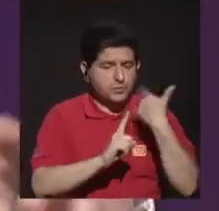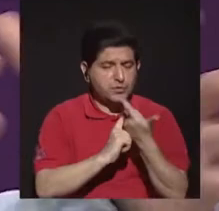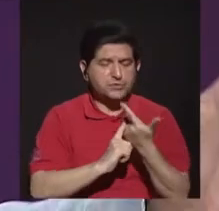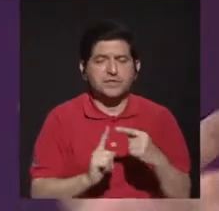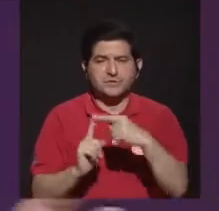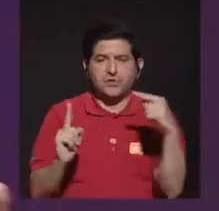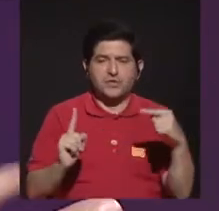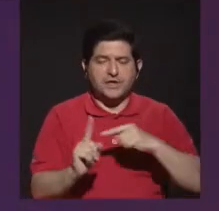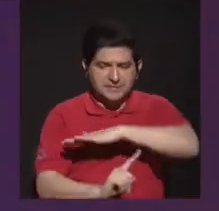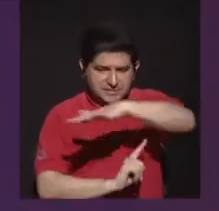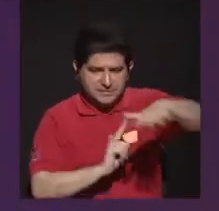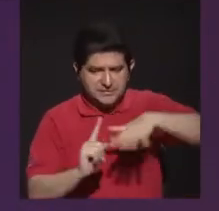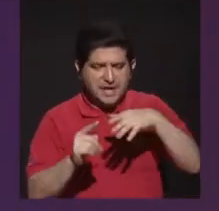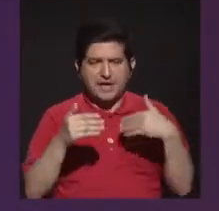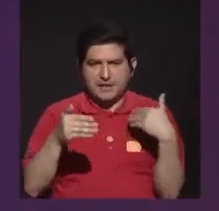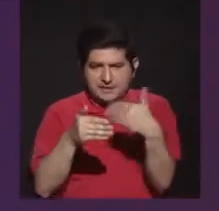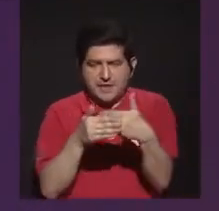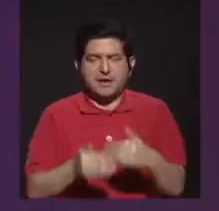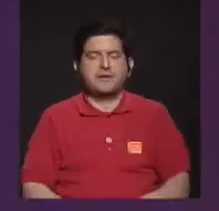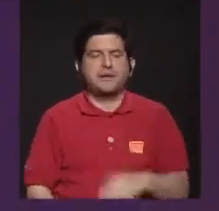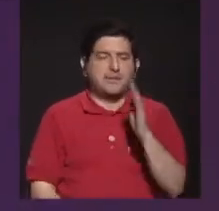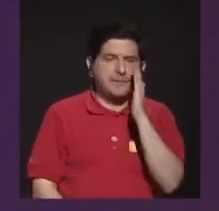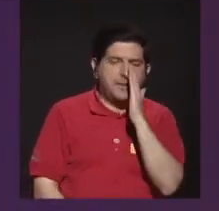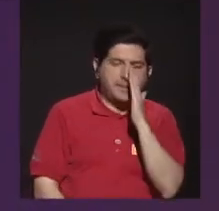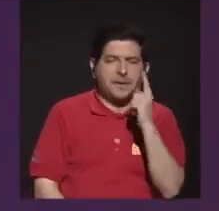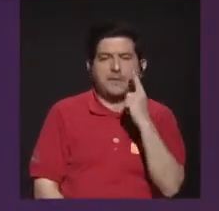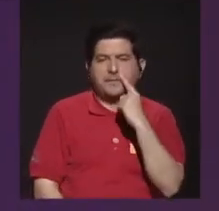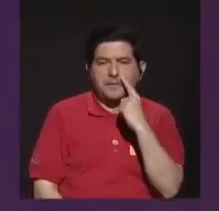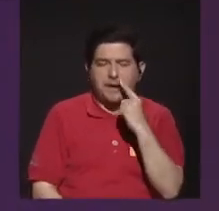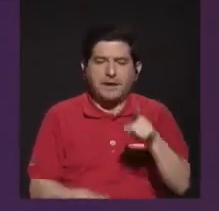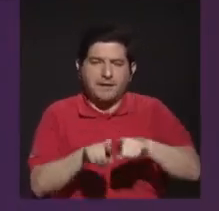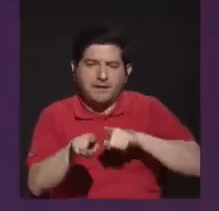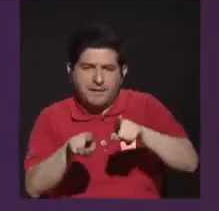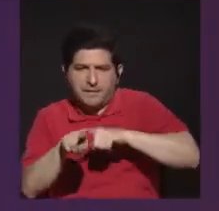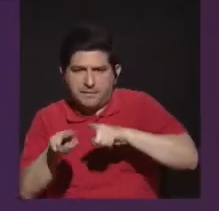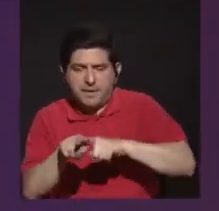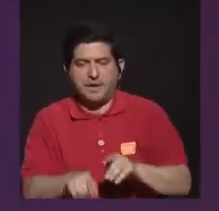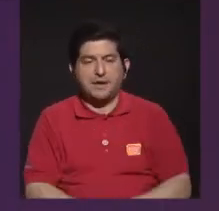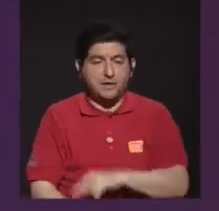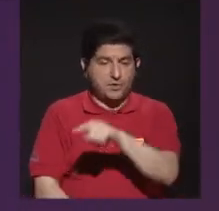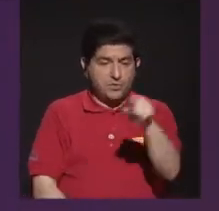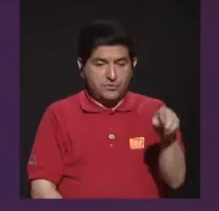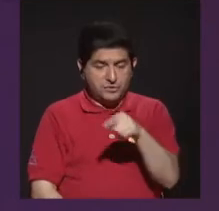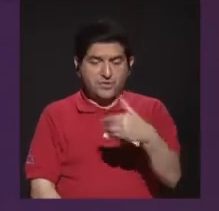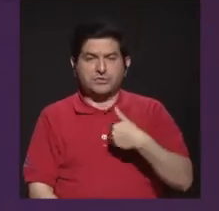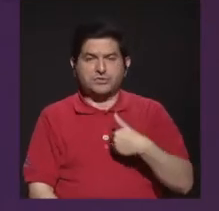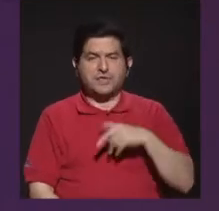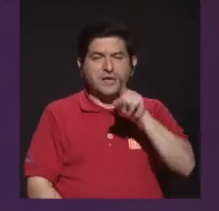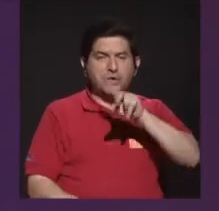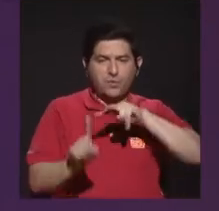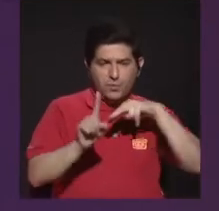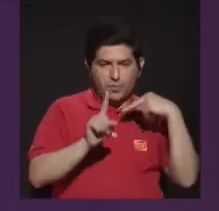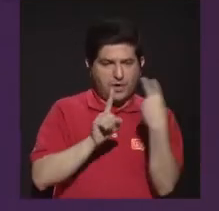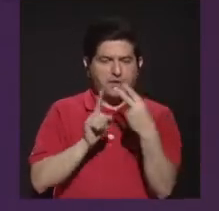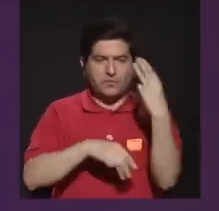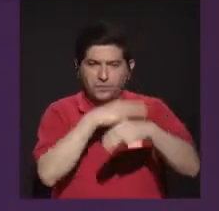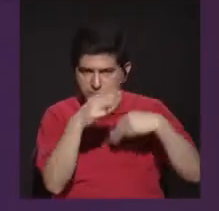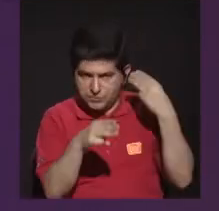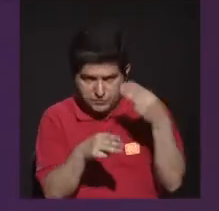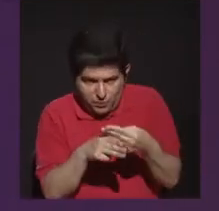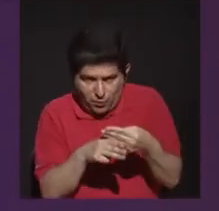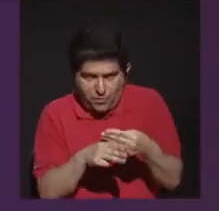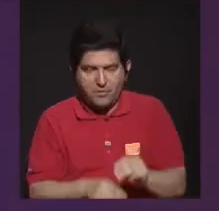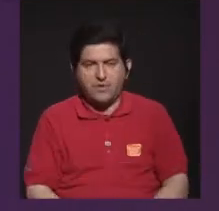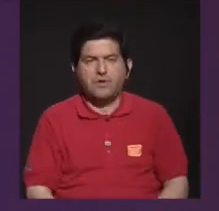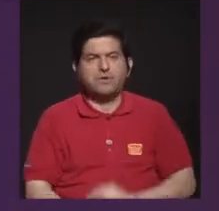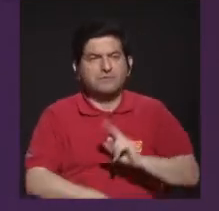entorno inmediato, su mamá, su papá, sus hermanos, que tienen una cierta visión sobre el mundo y que por lo general